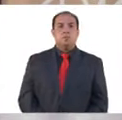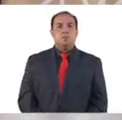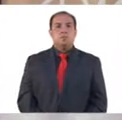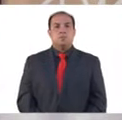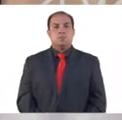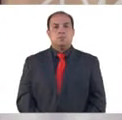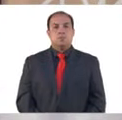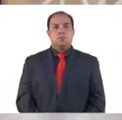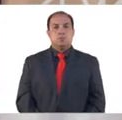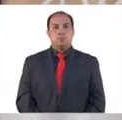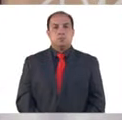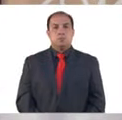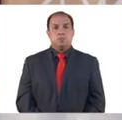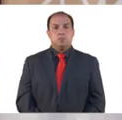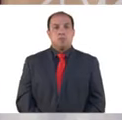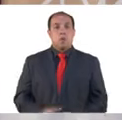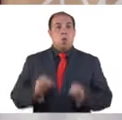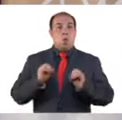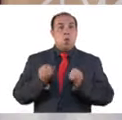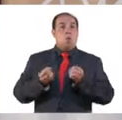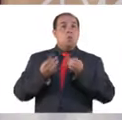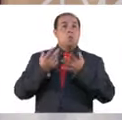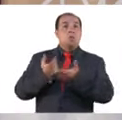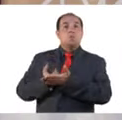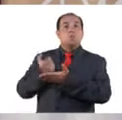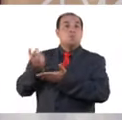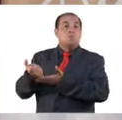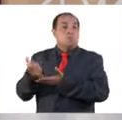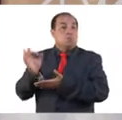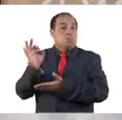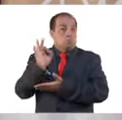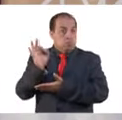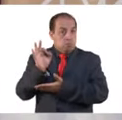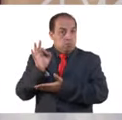¿O cuánto recibían, a lo mejor?